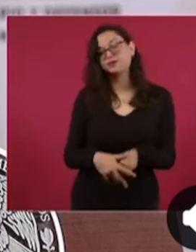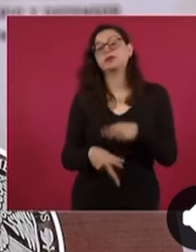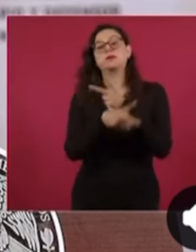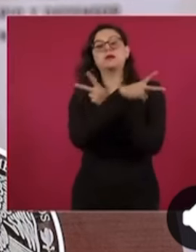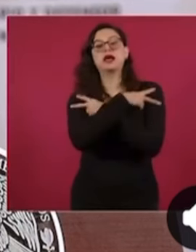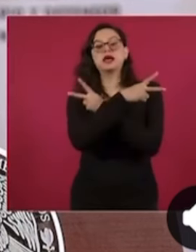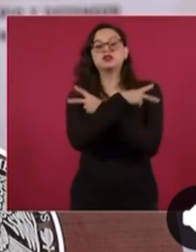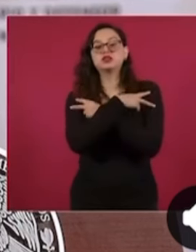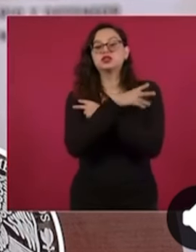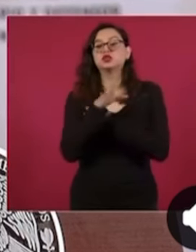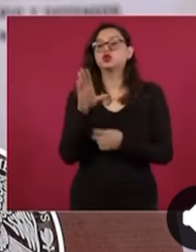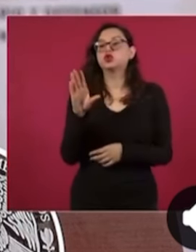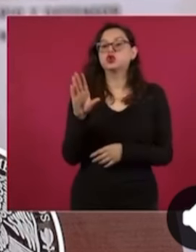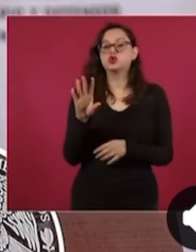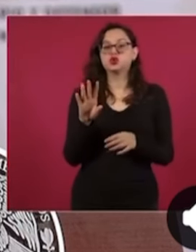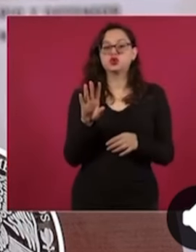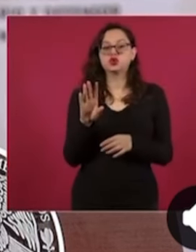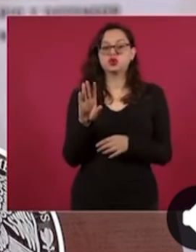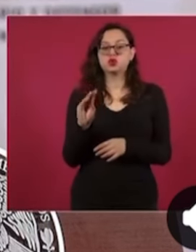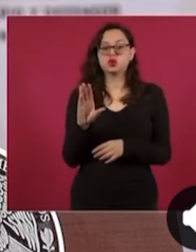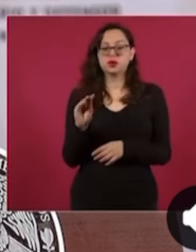pesos.